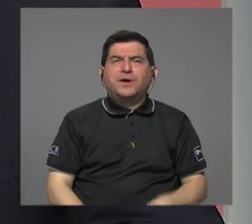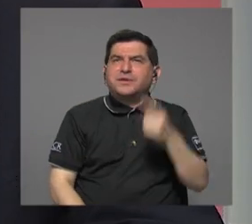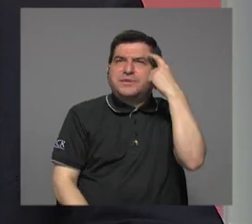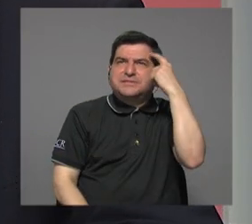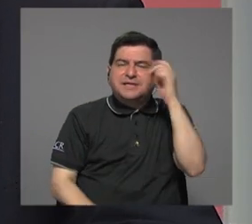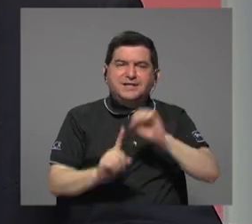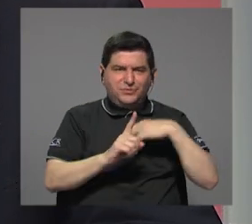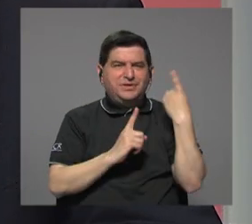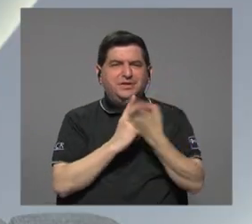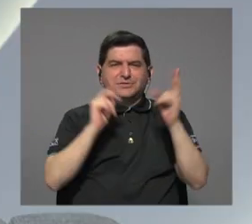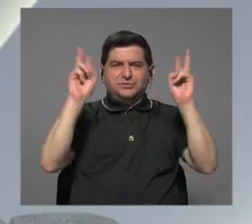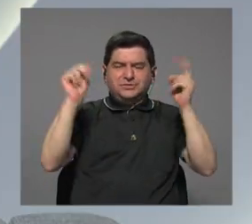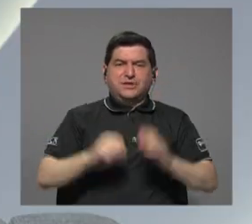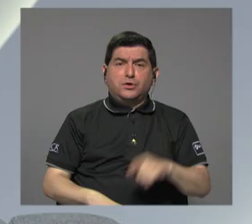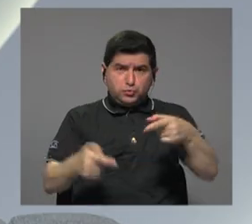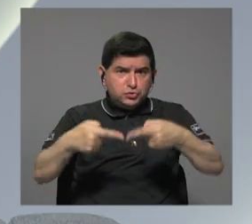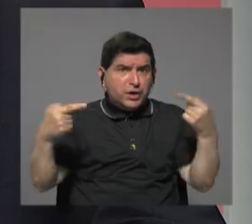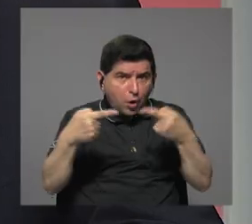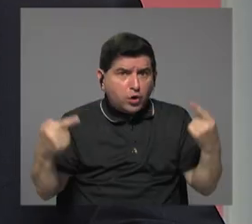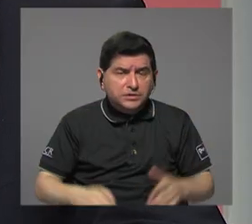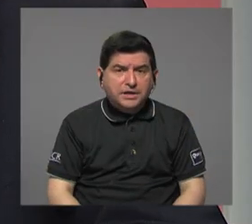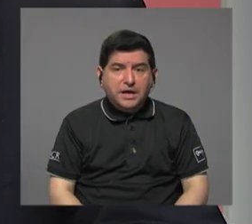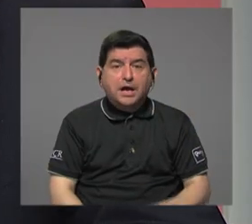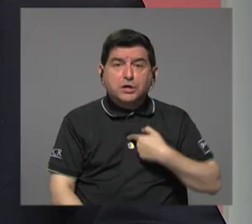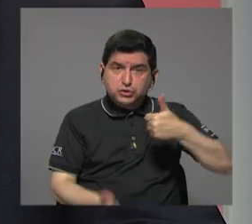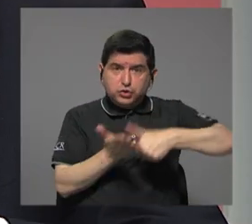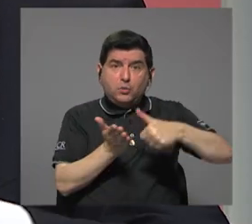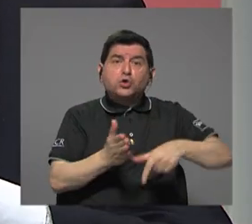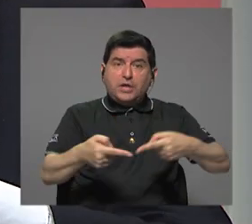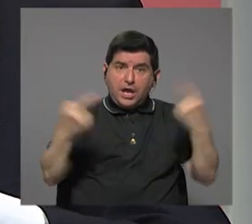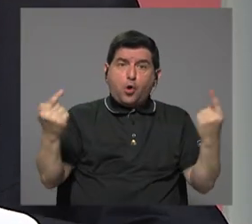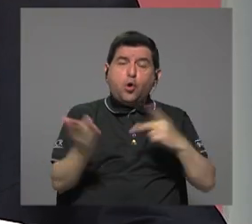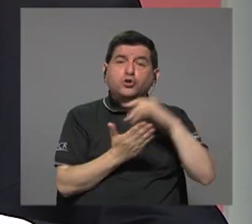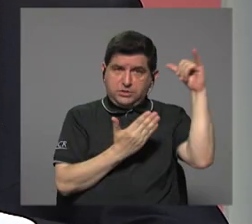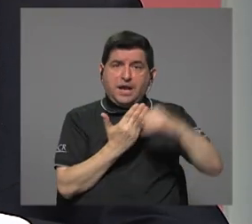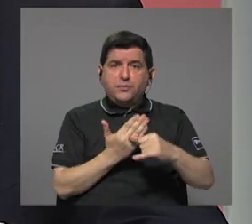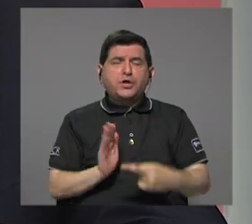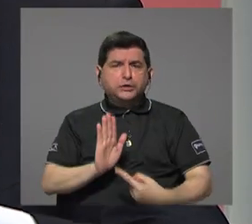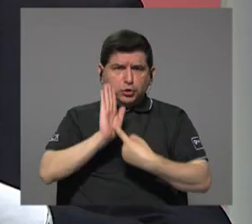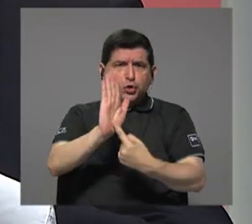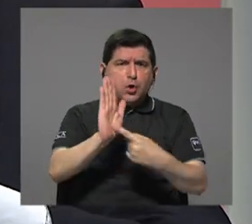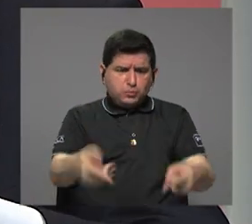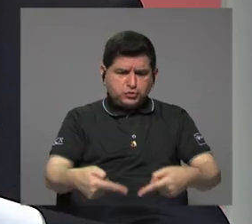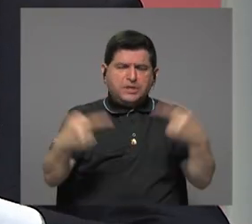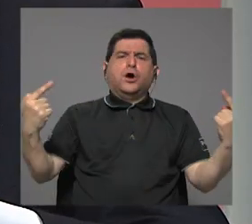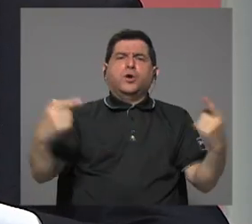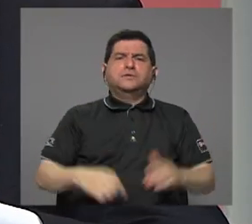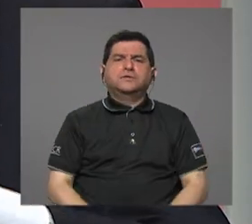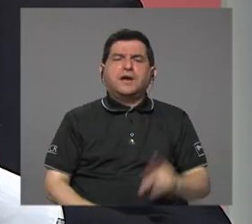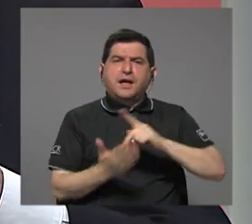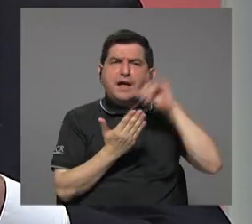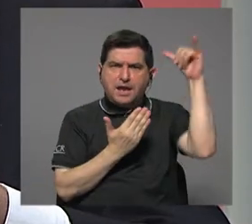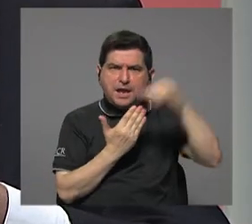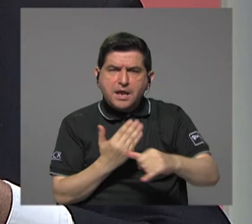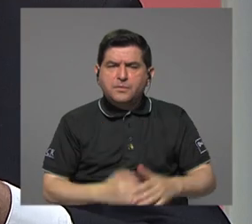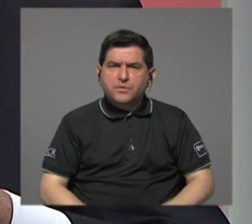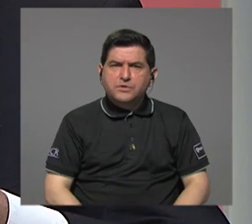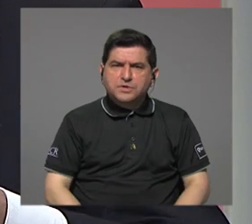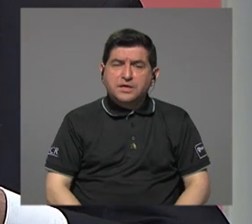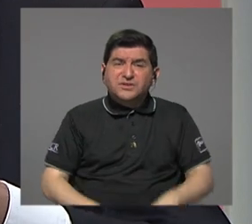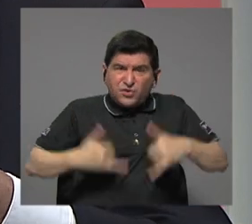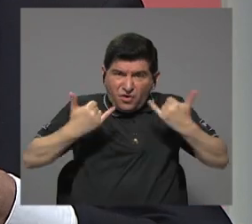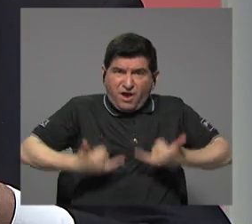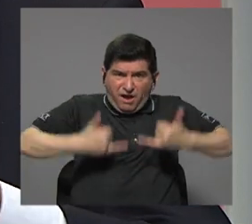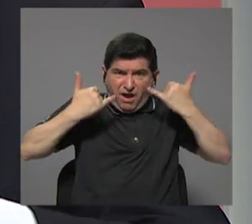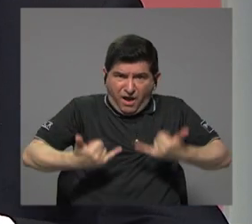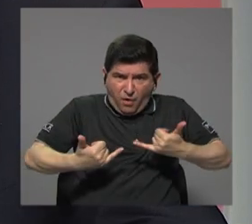sociedad o sea está en contra yo lo voté en contraria lo señalé en contra y este proyecto que está ahorita